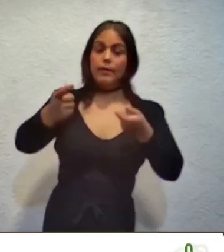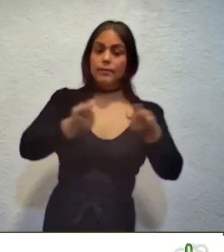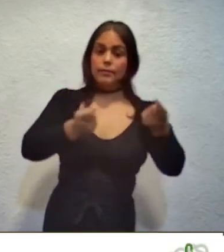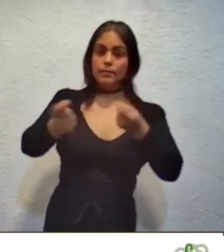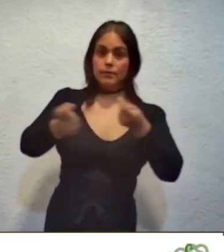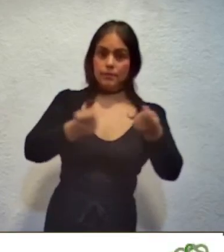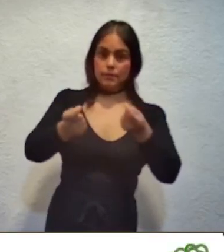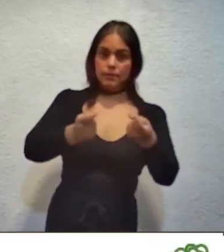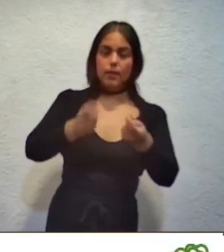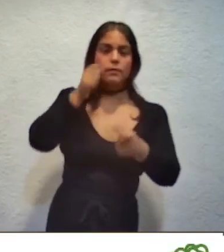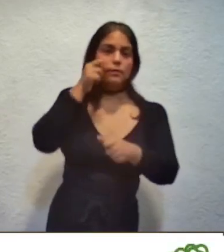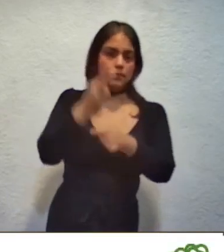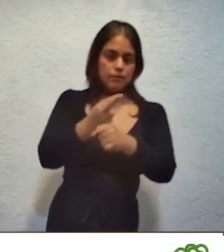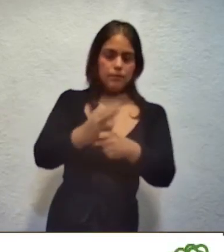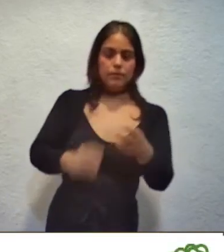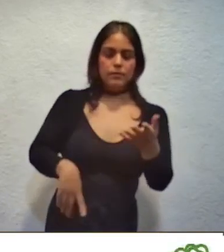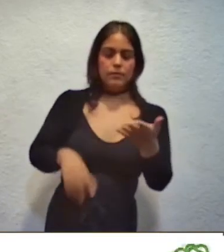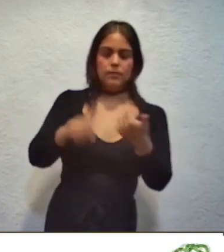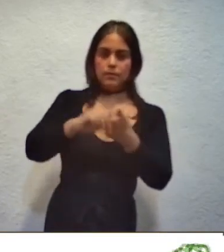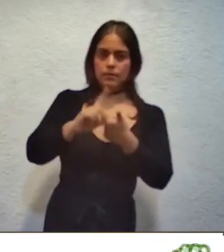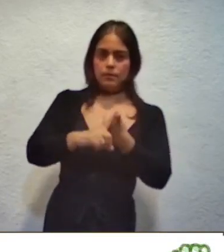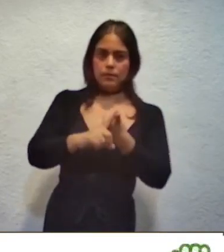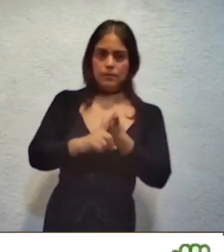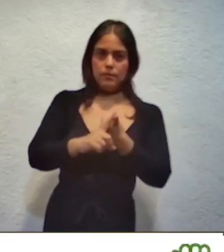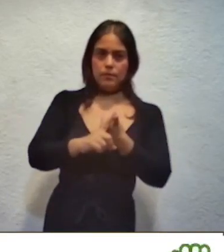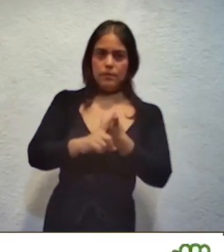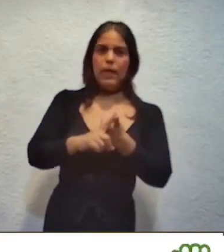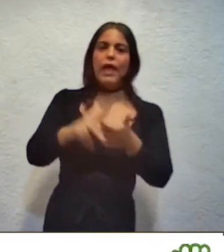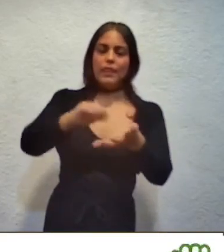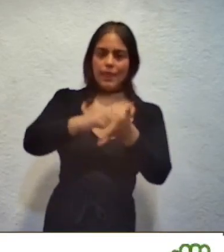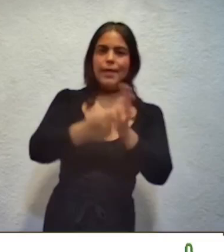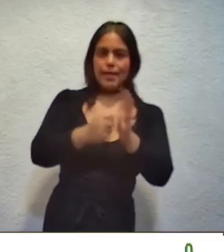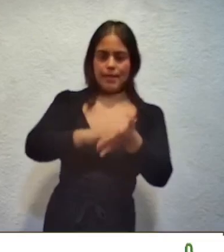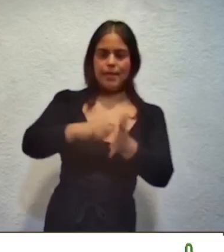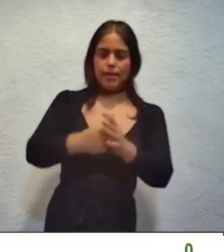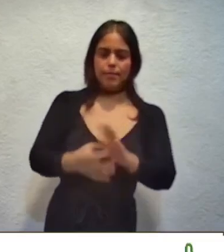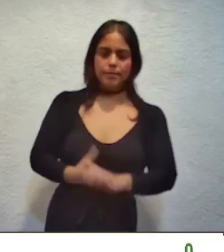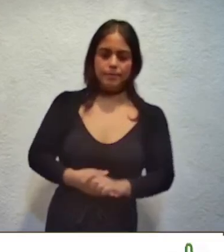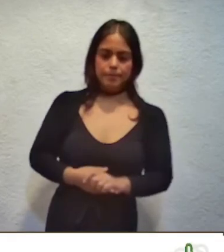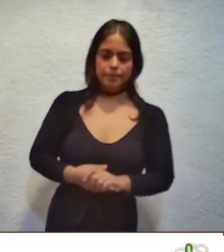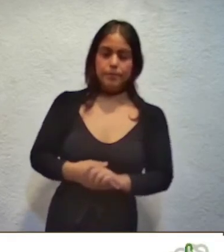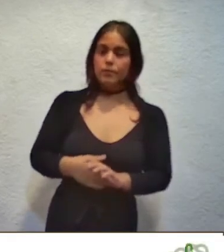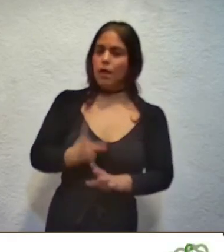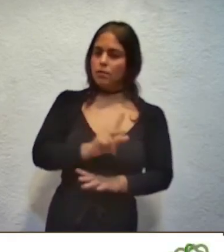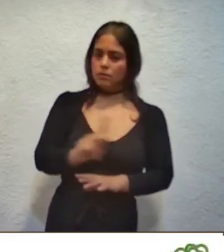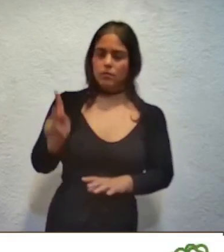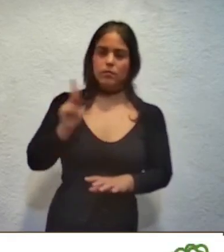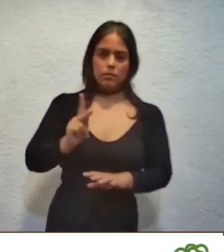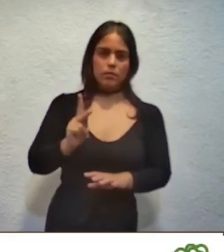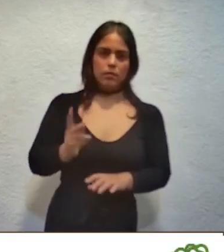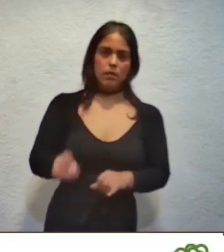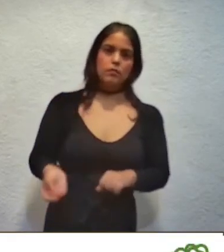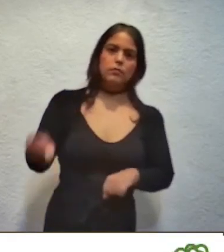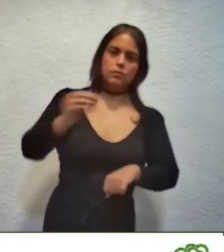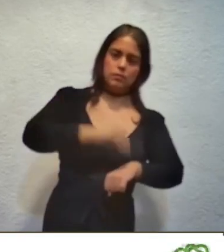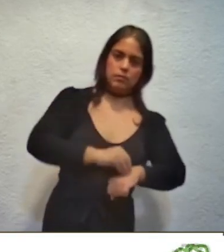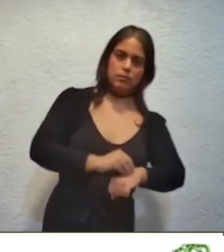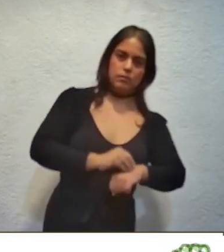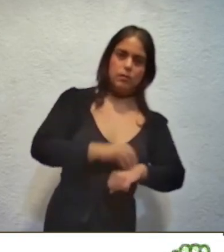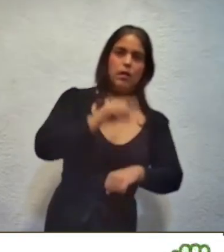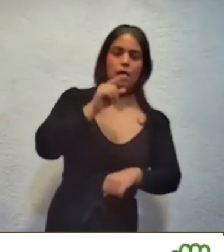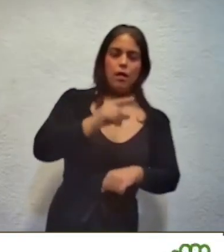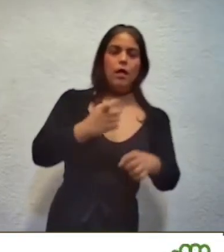del secretariado y la última como profesional técnica, adscritos y adscritas al Consejo General, Junta